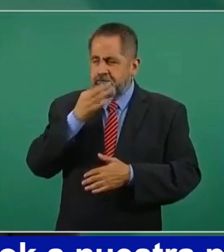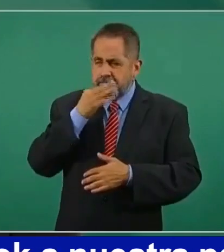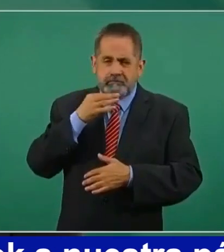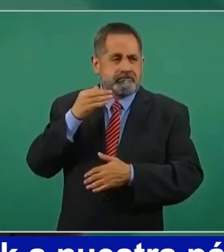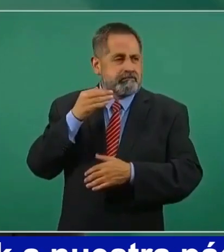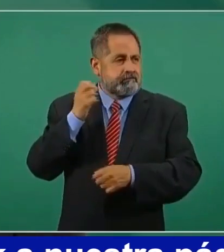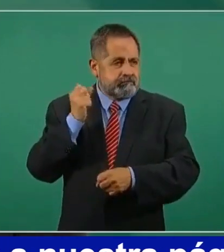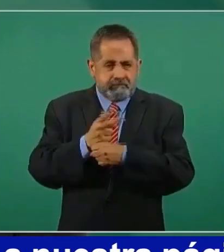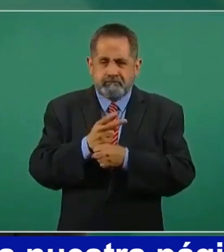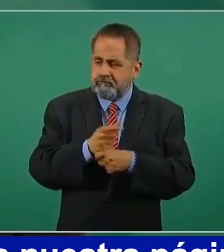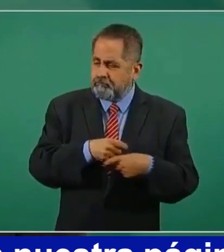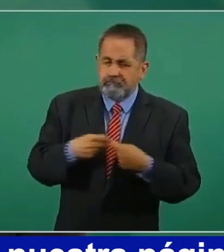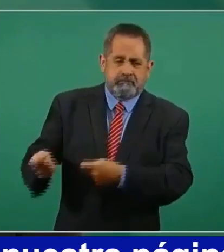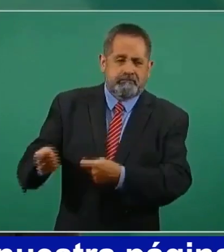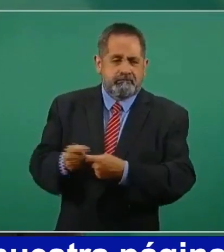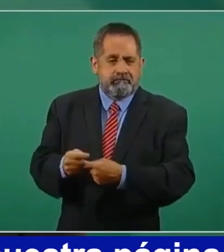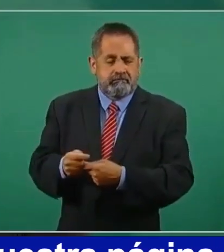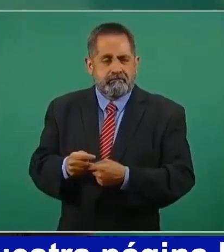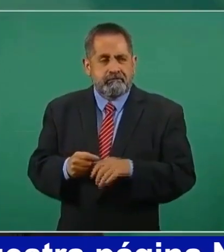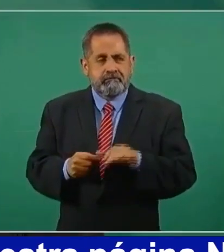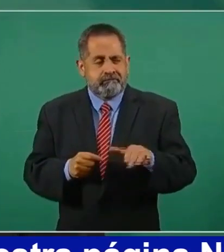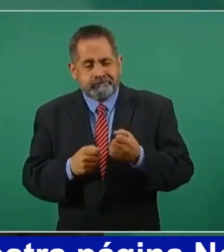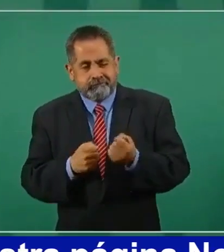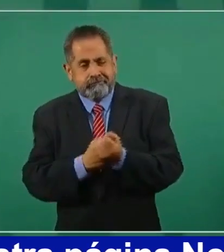tarden, que empujen